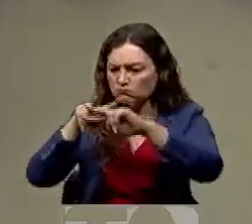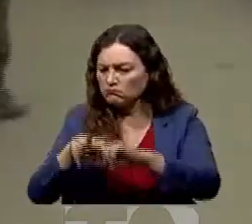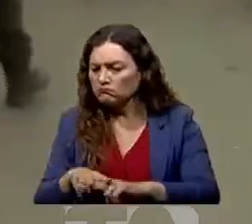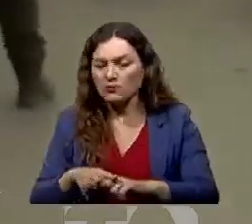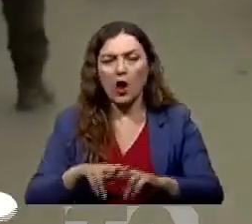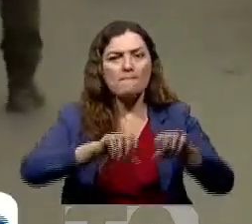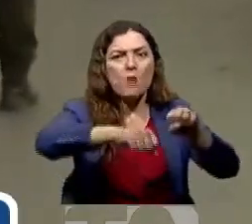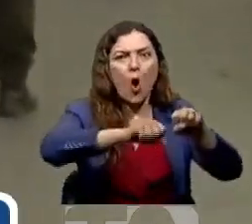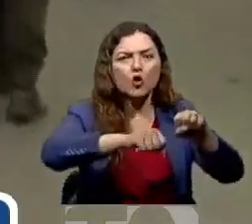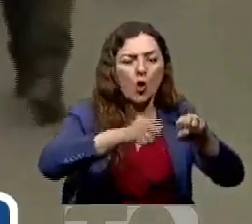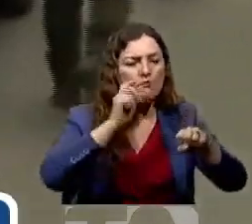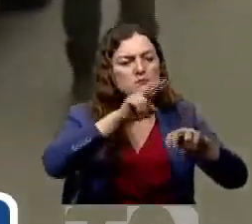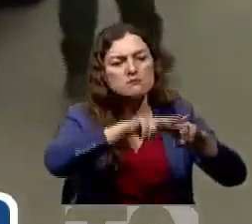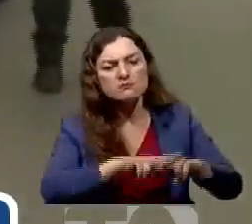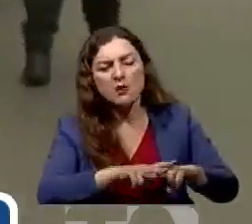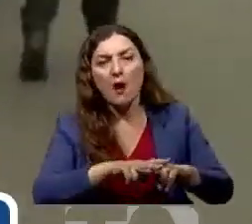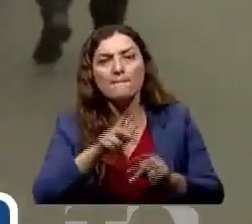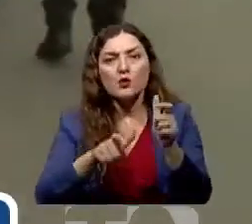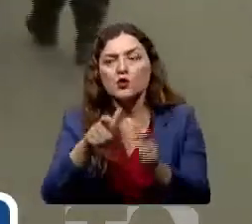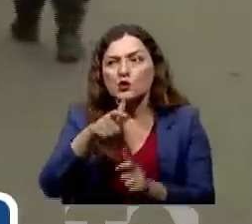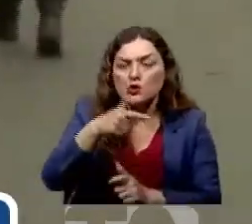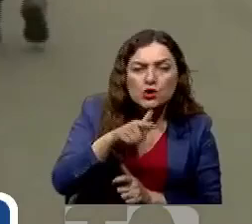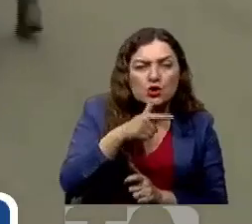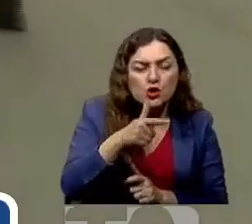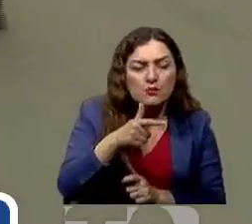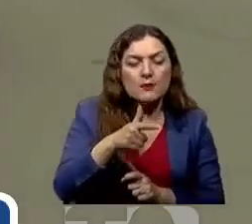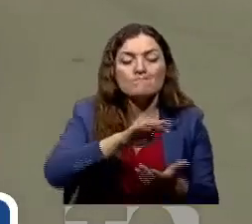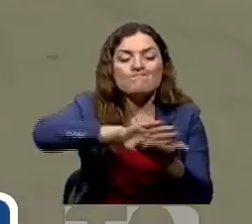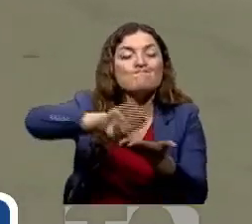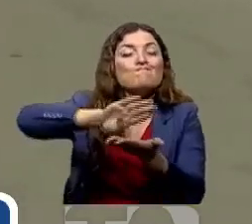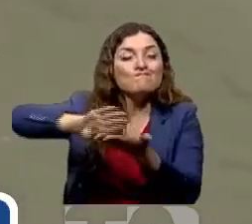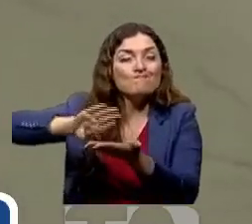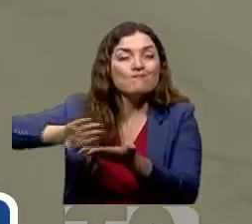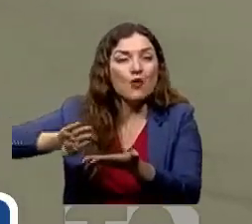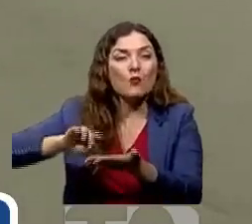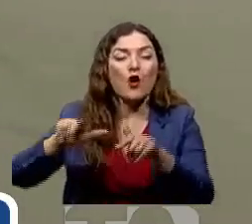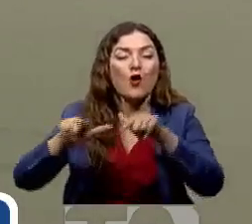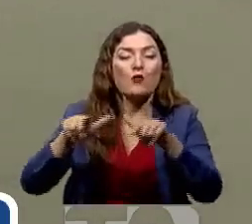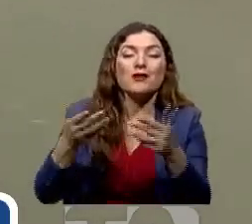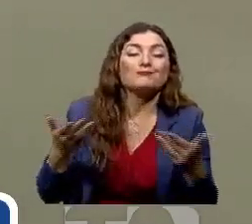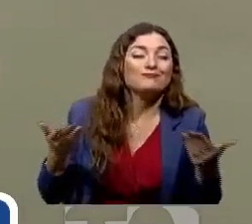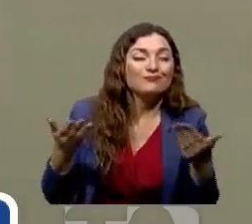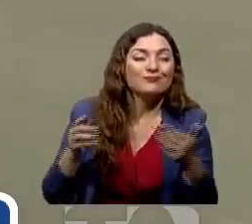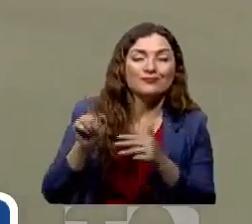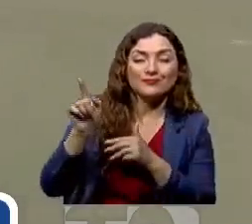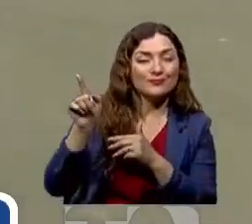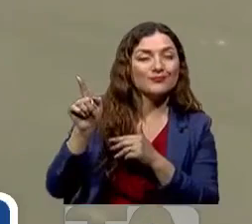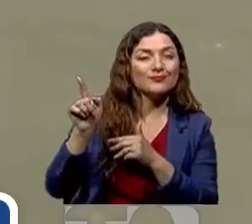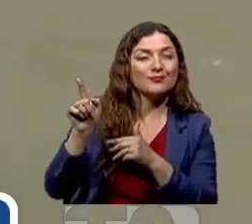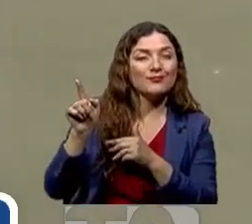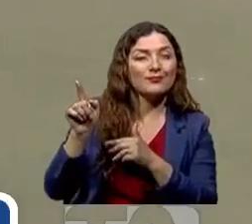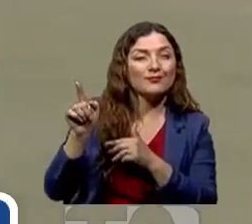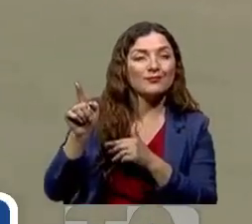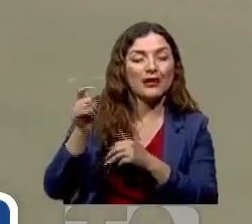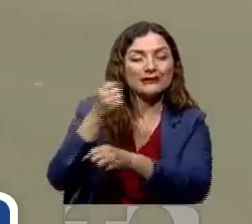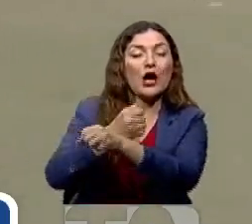a las personas que están libando a esta hora de la mañana, incluso que pernotan en la parte de acá de arriba de la parte del sector